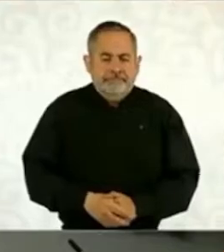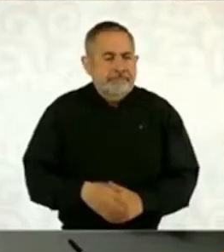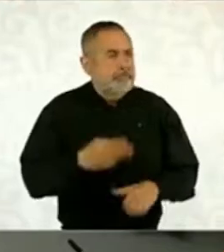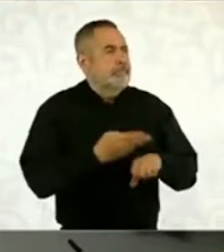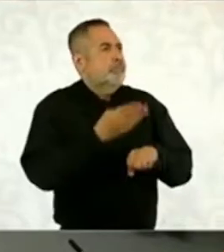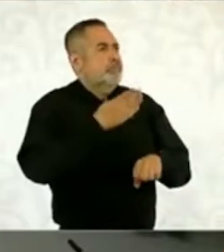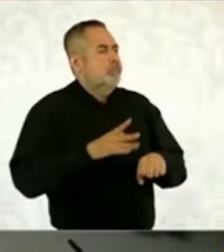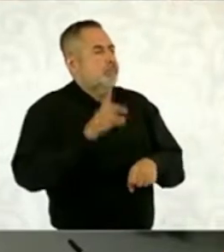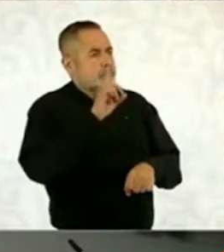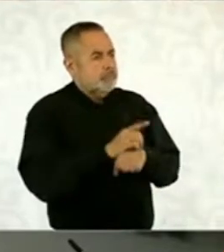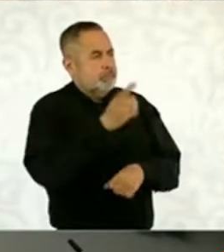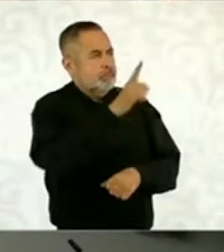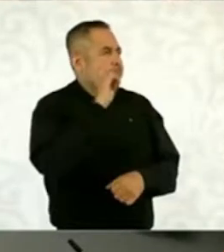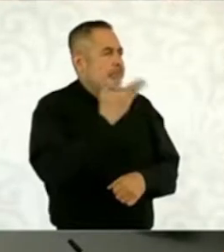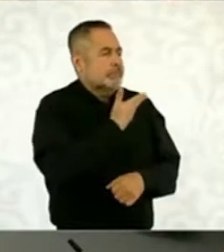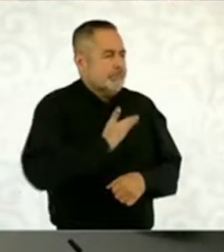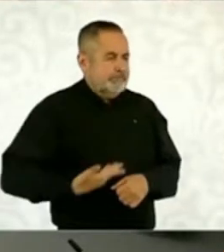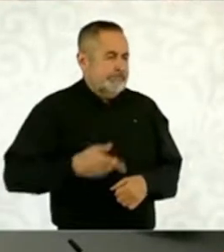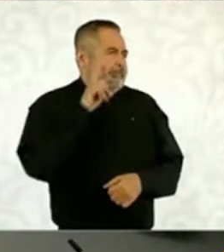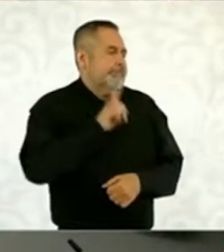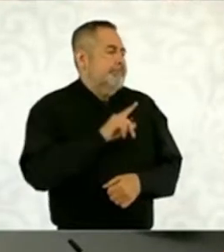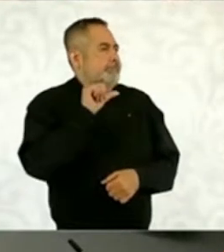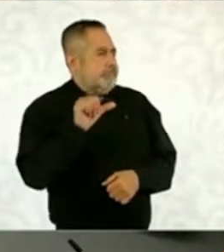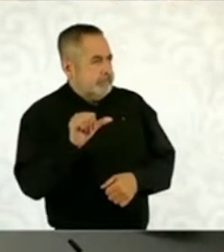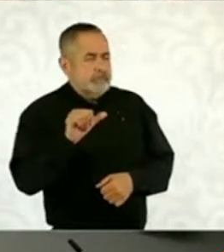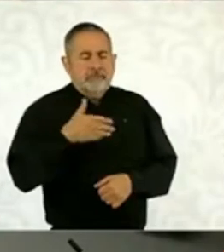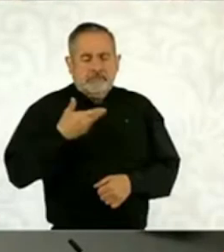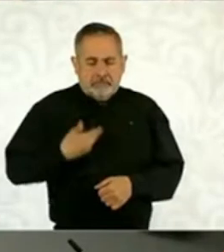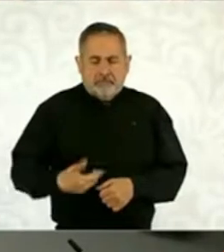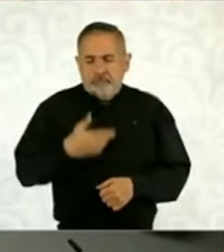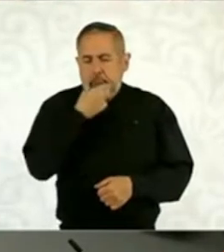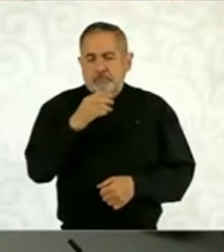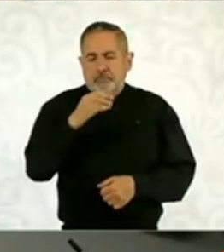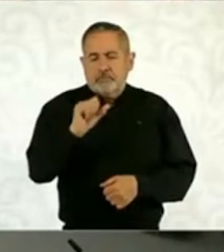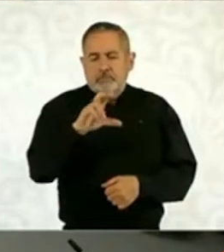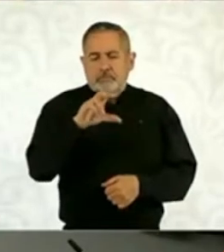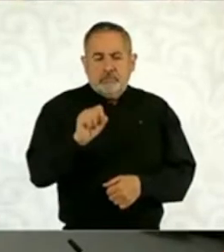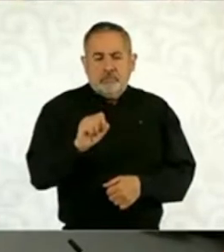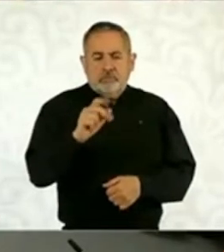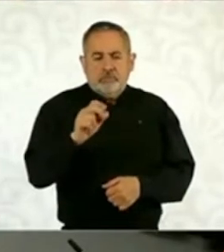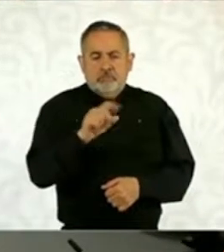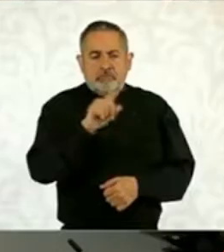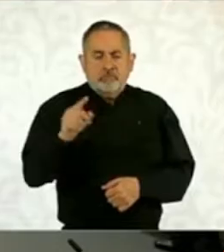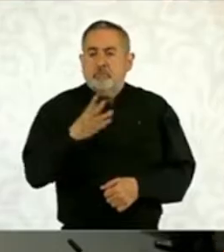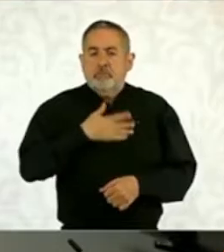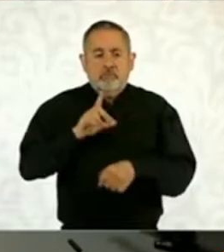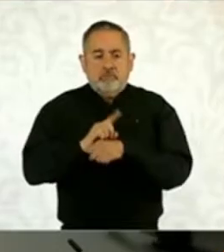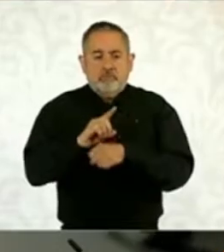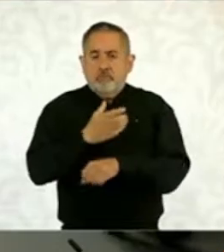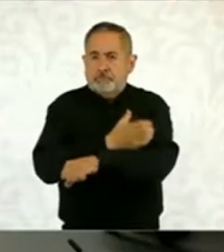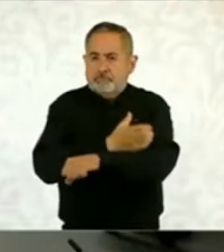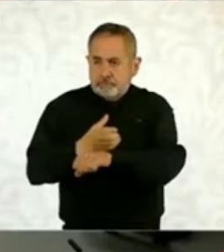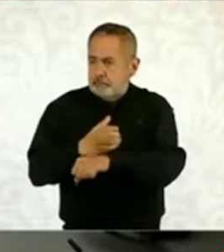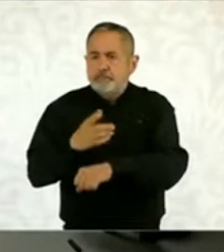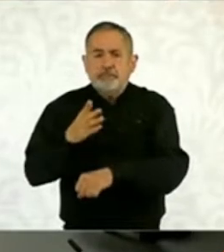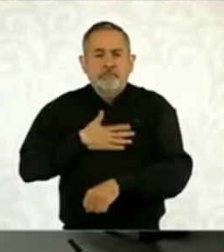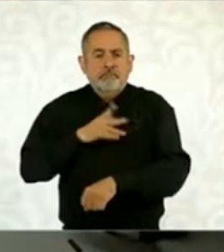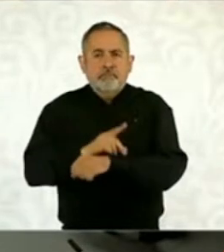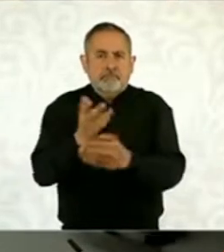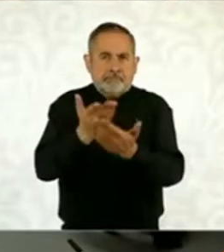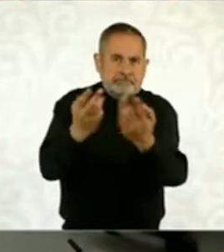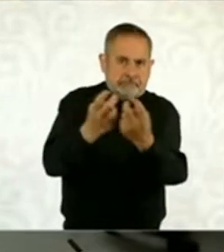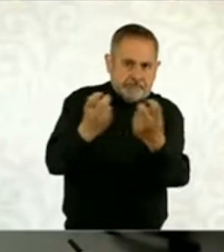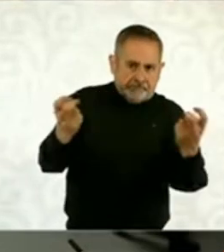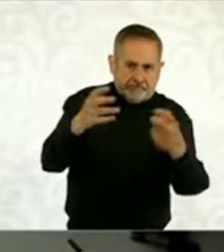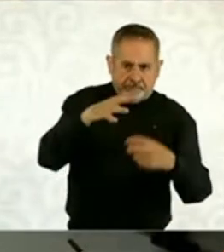Muy buenos días, Presidenta CONA, su servidor Carlos Pozos de LM Noticias. Buenos días a los colegas y a los